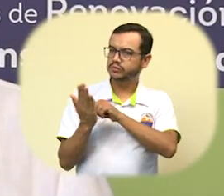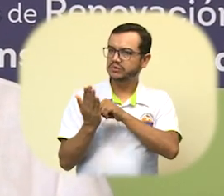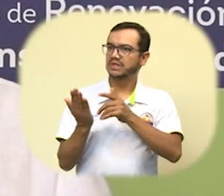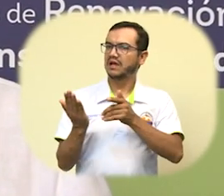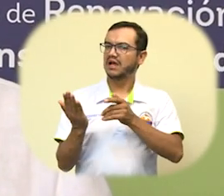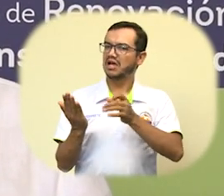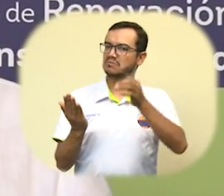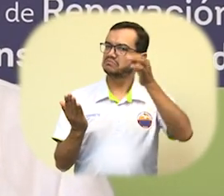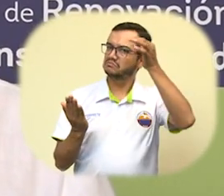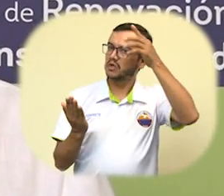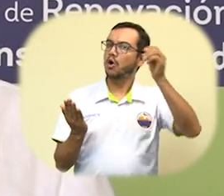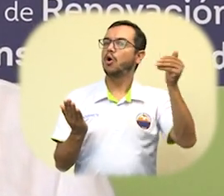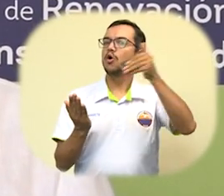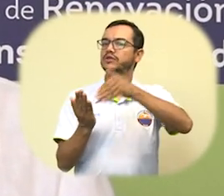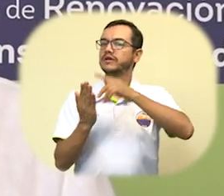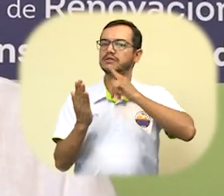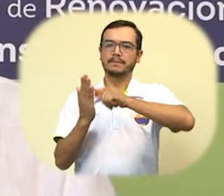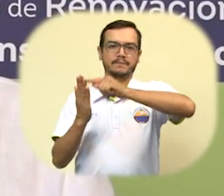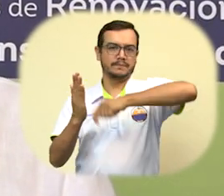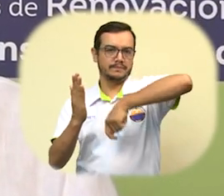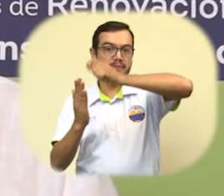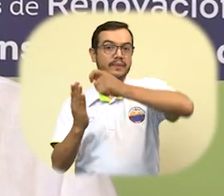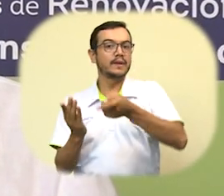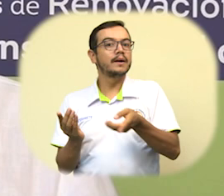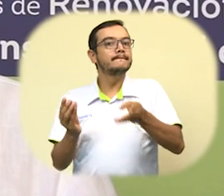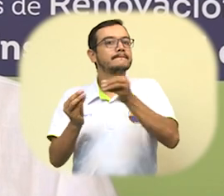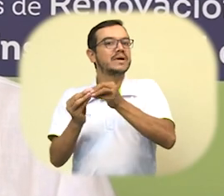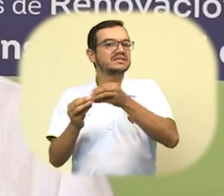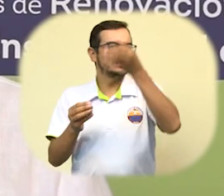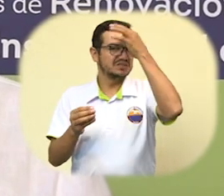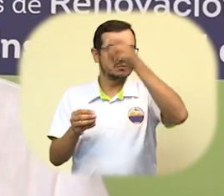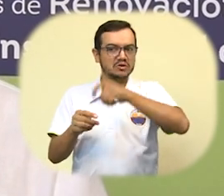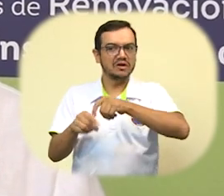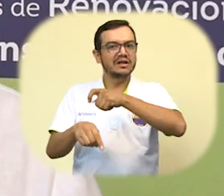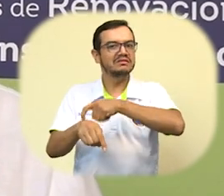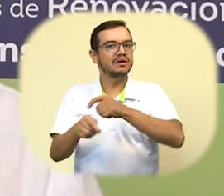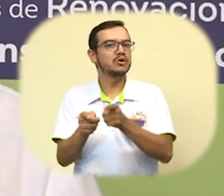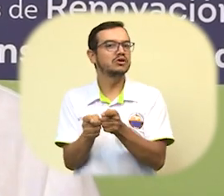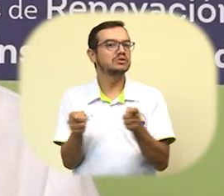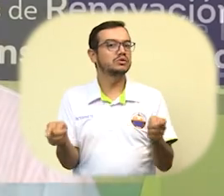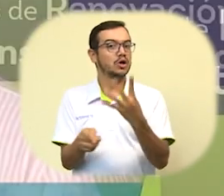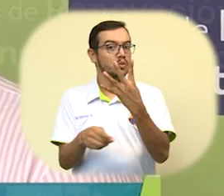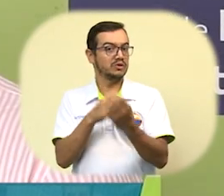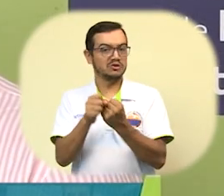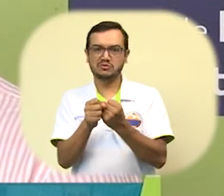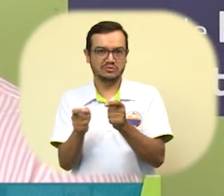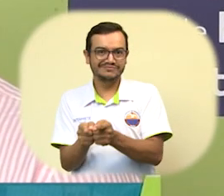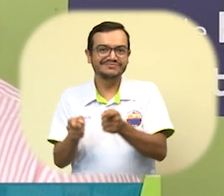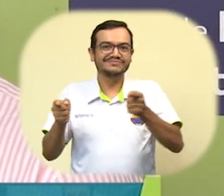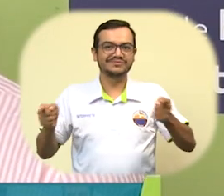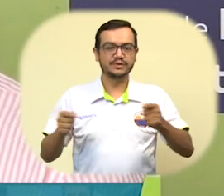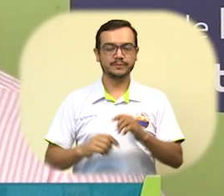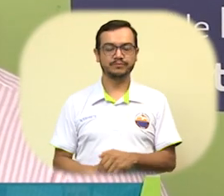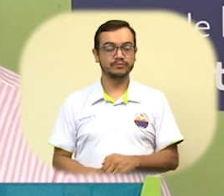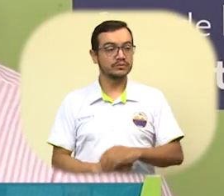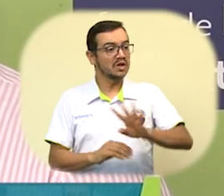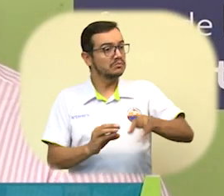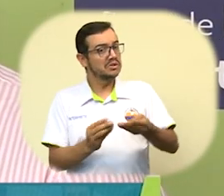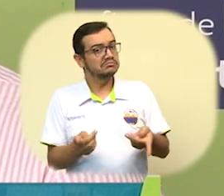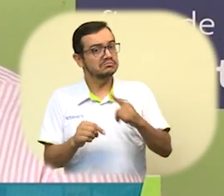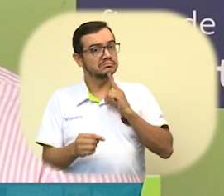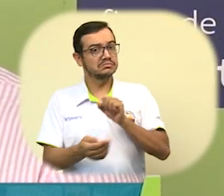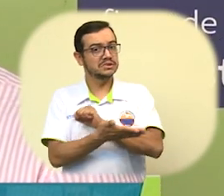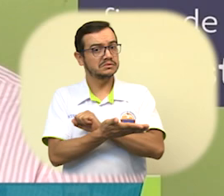garantizan volverlo a probar, sino inclusive posiblemente el periodo sea mayor a 4 años. La cual permite entregarle